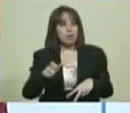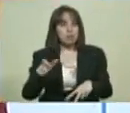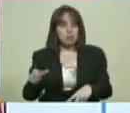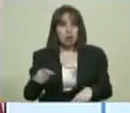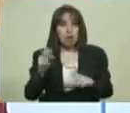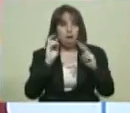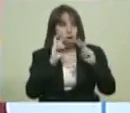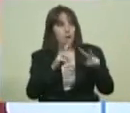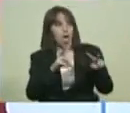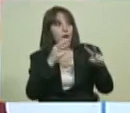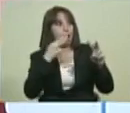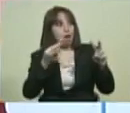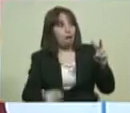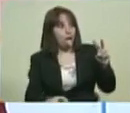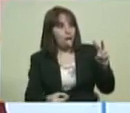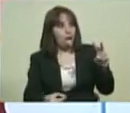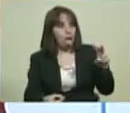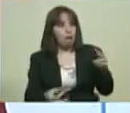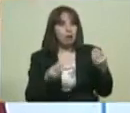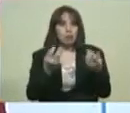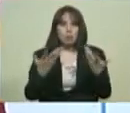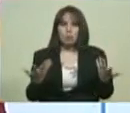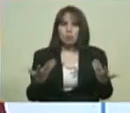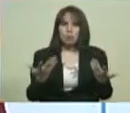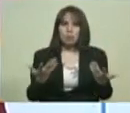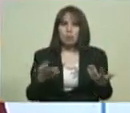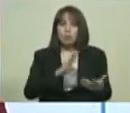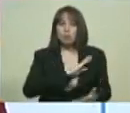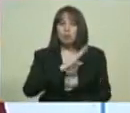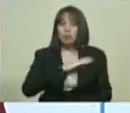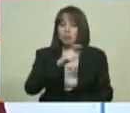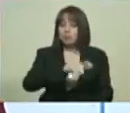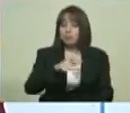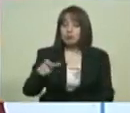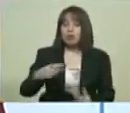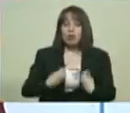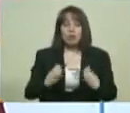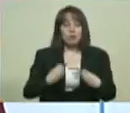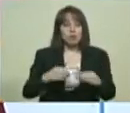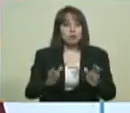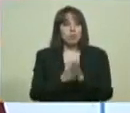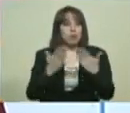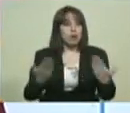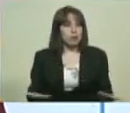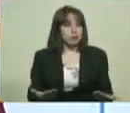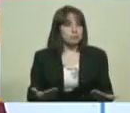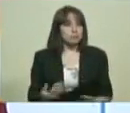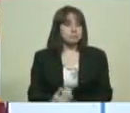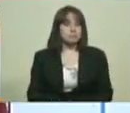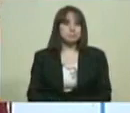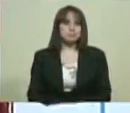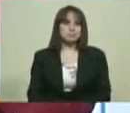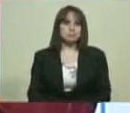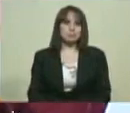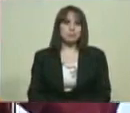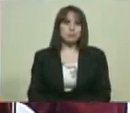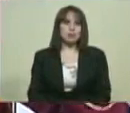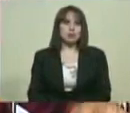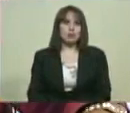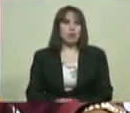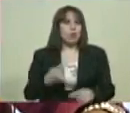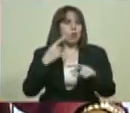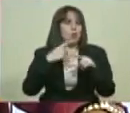dejó boquiabierto, a los propios cumaneses. ¿Ah? El acto de